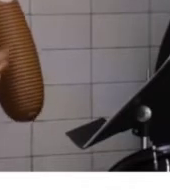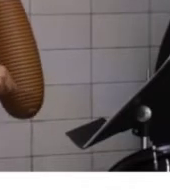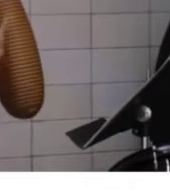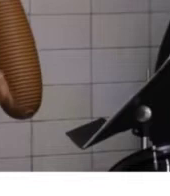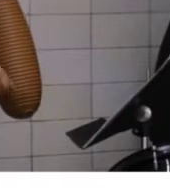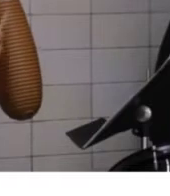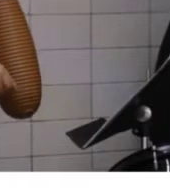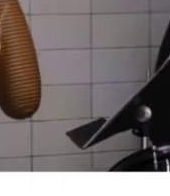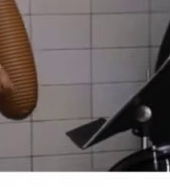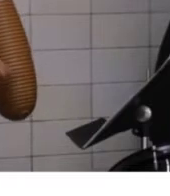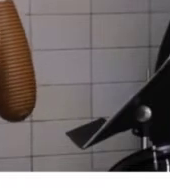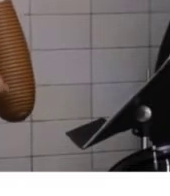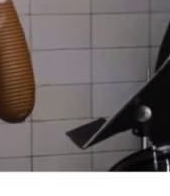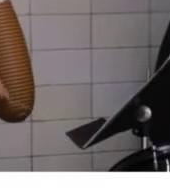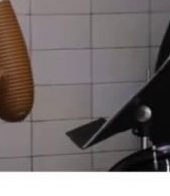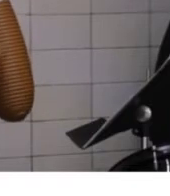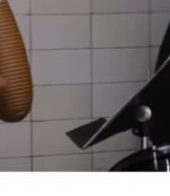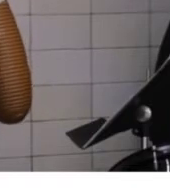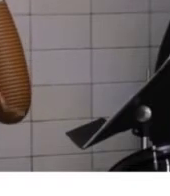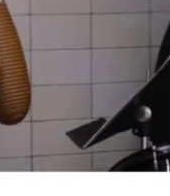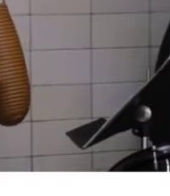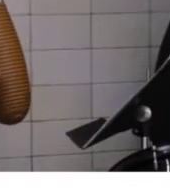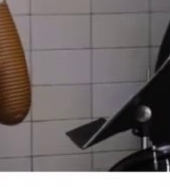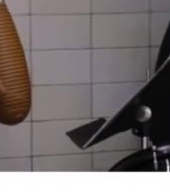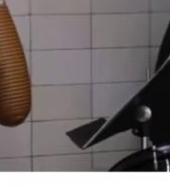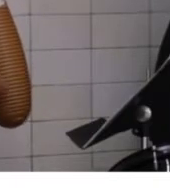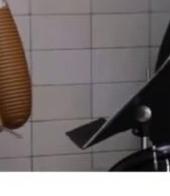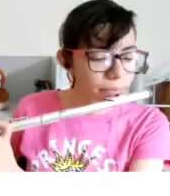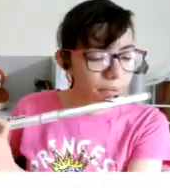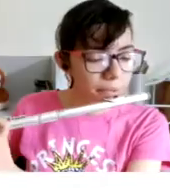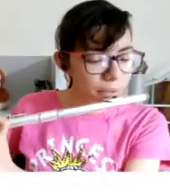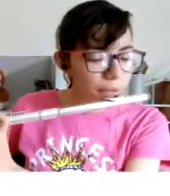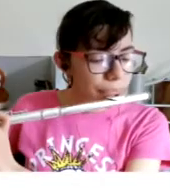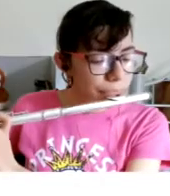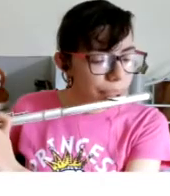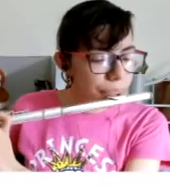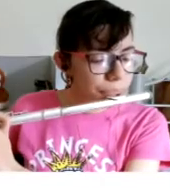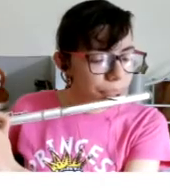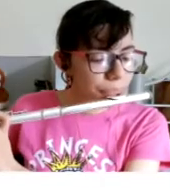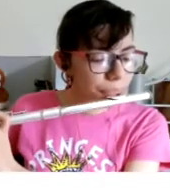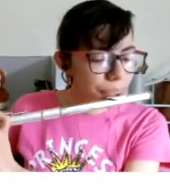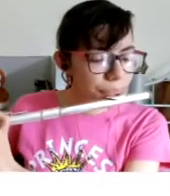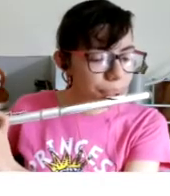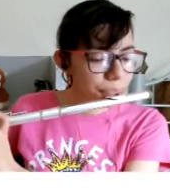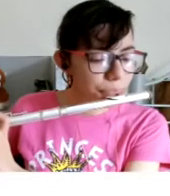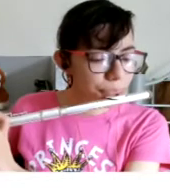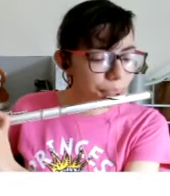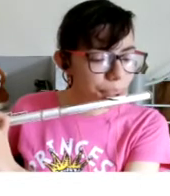We'll be right back.